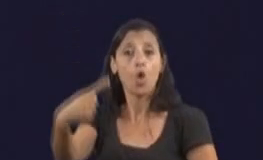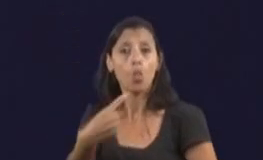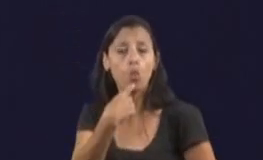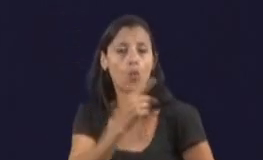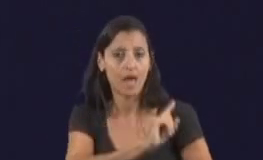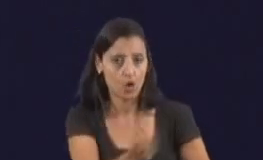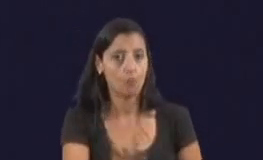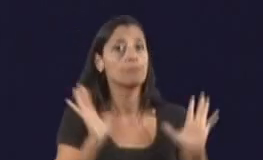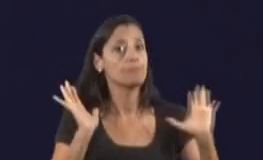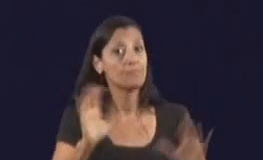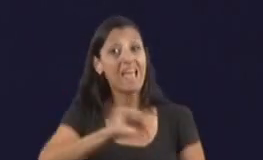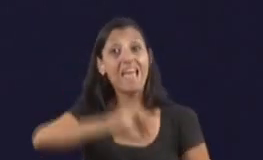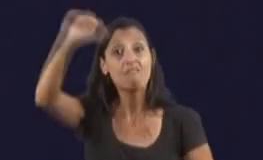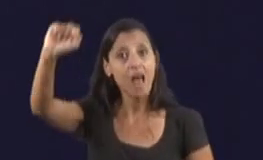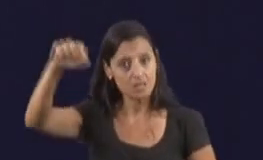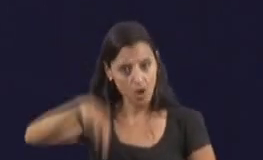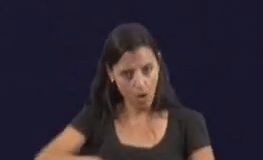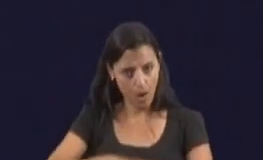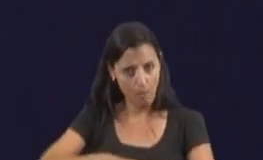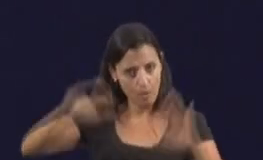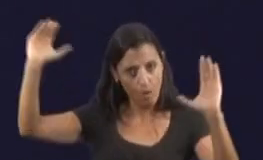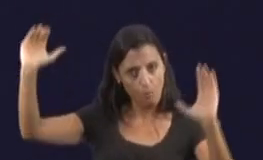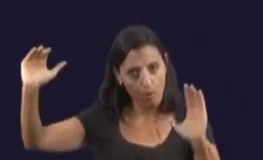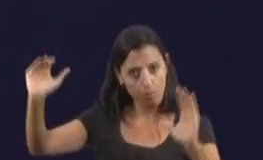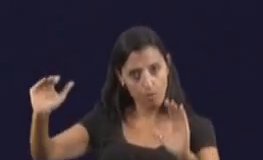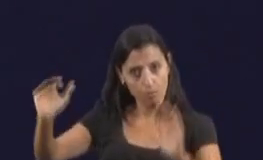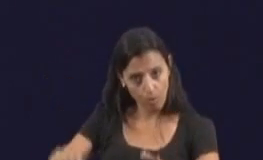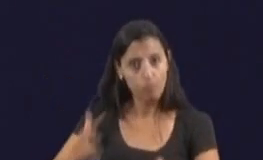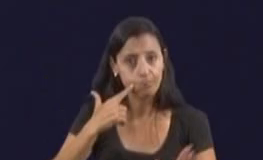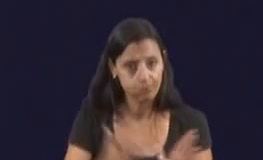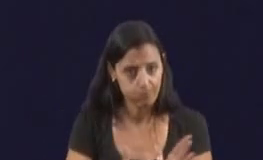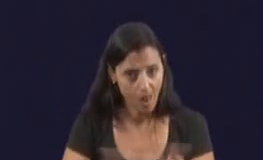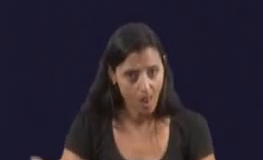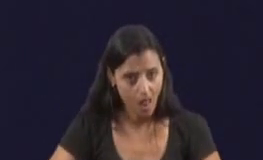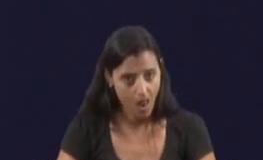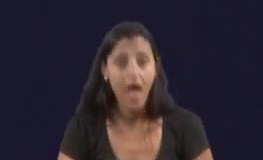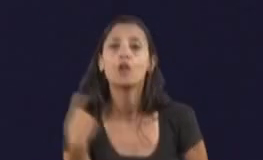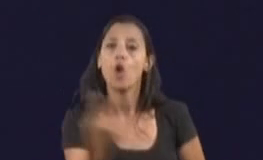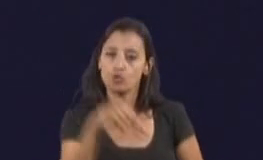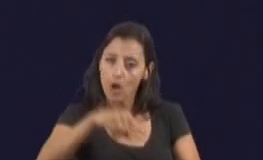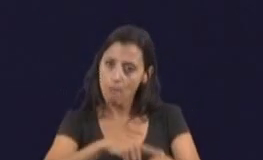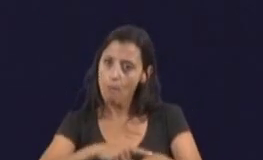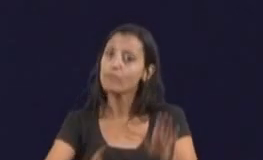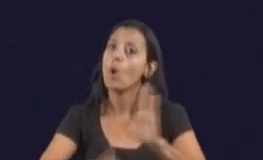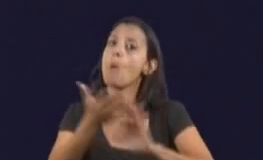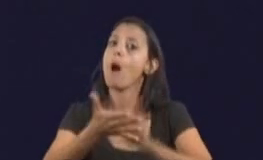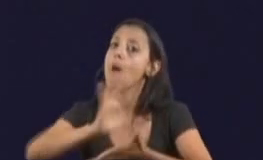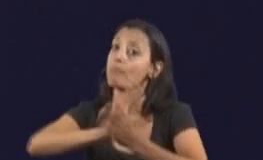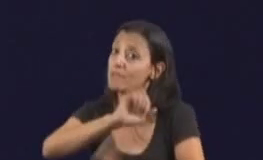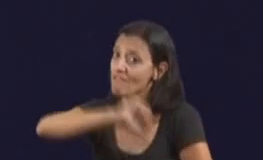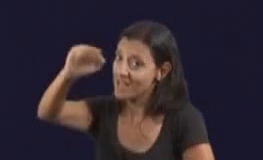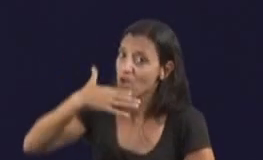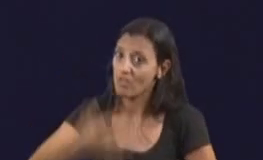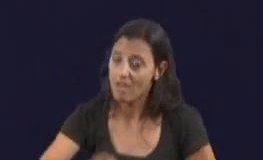Y que la inflación está bajando es una realidad, que estamos pulverizando la inflación es una realidad, que